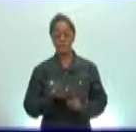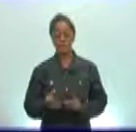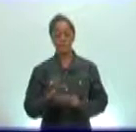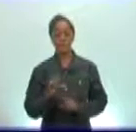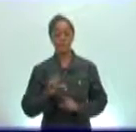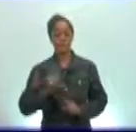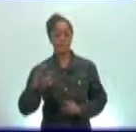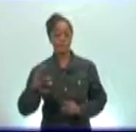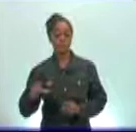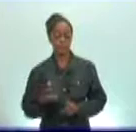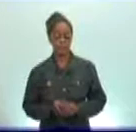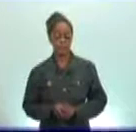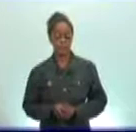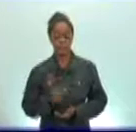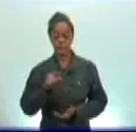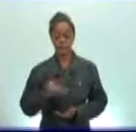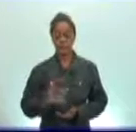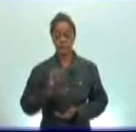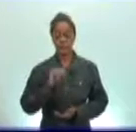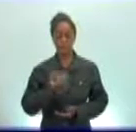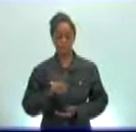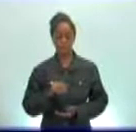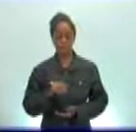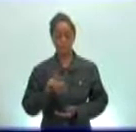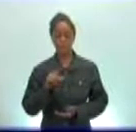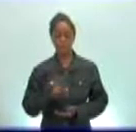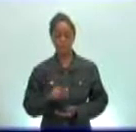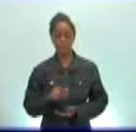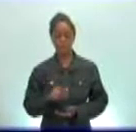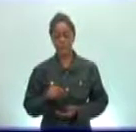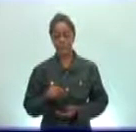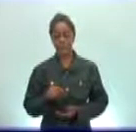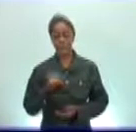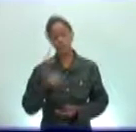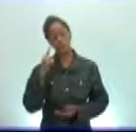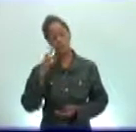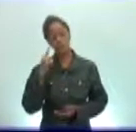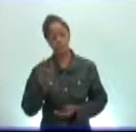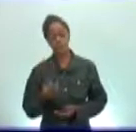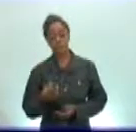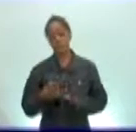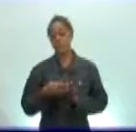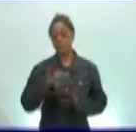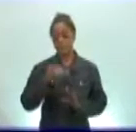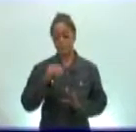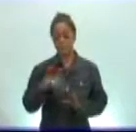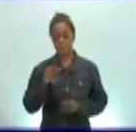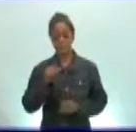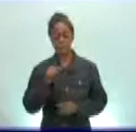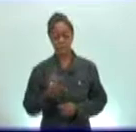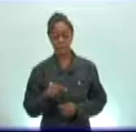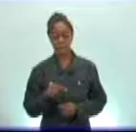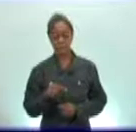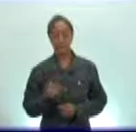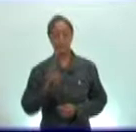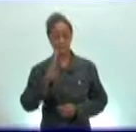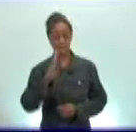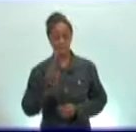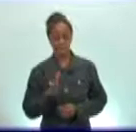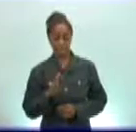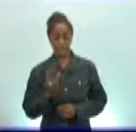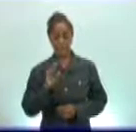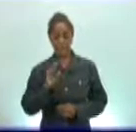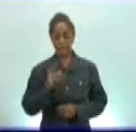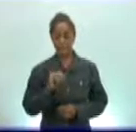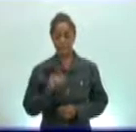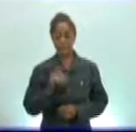partido, ahí deben referirse, si le dan el hecho, como ustedes ven, a la fecha. Pero en el inciso D le dan